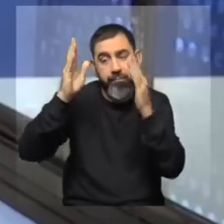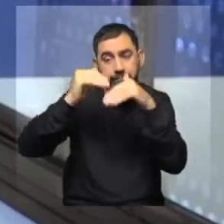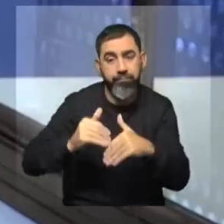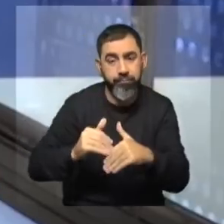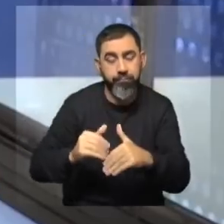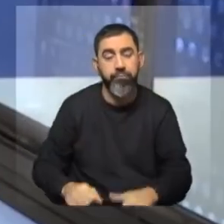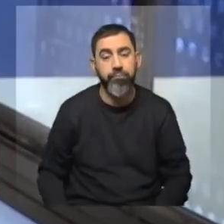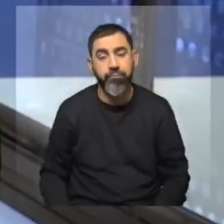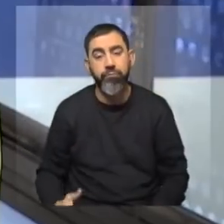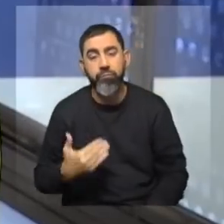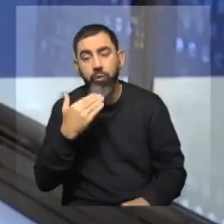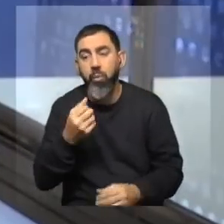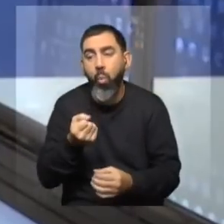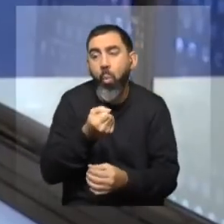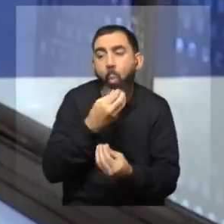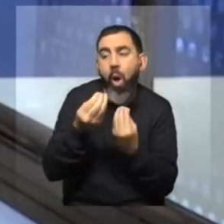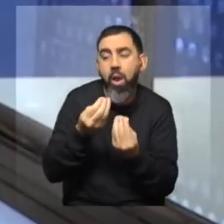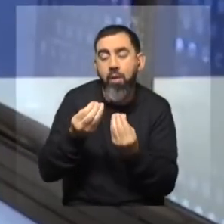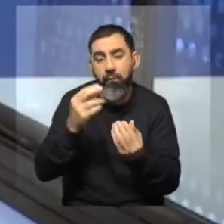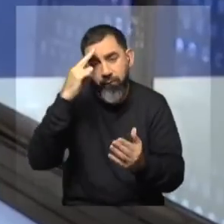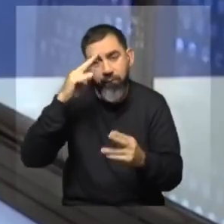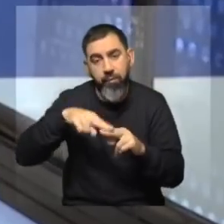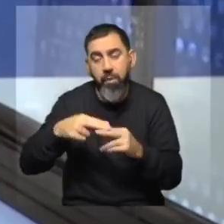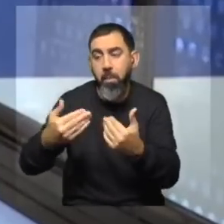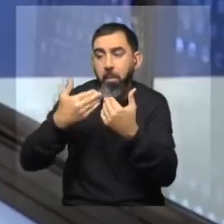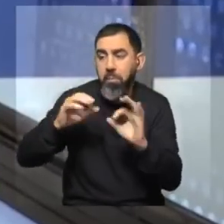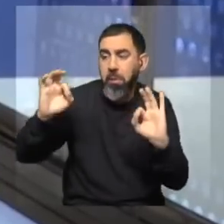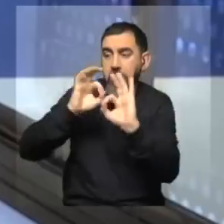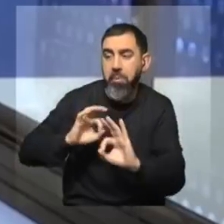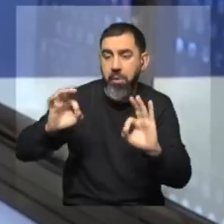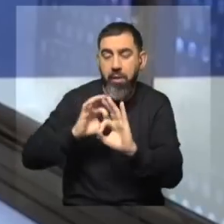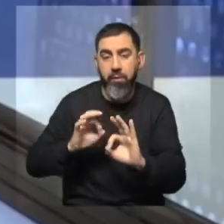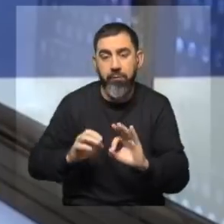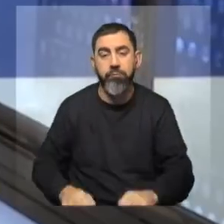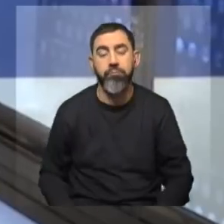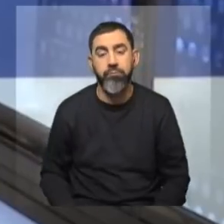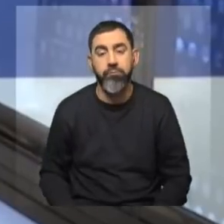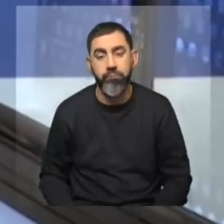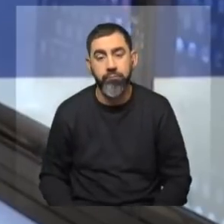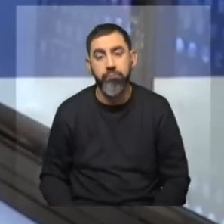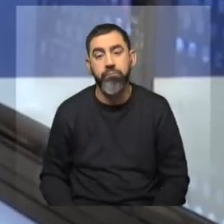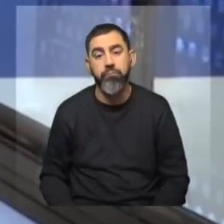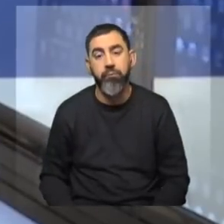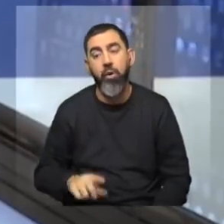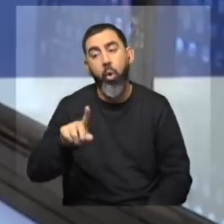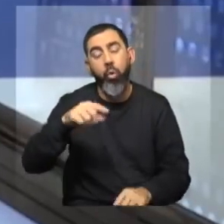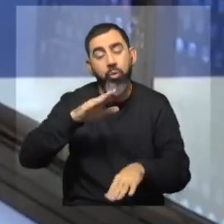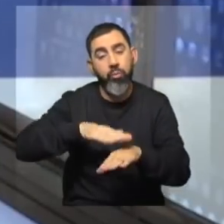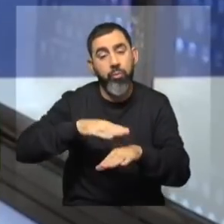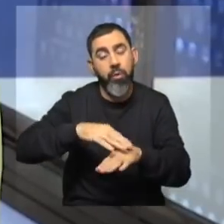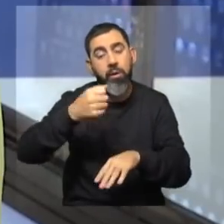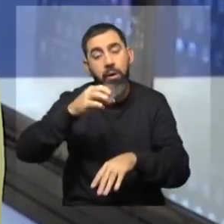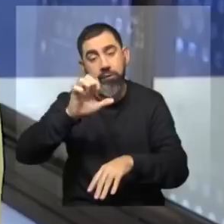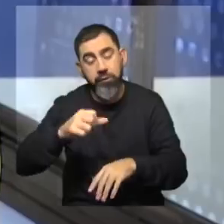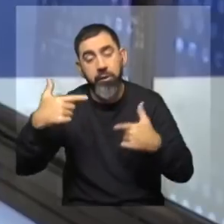no sabemos entrar en ese listado no hemos sido consultados en esa situación entendemos que tienen que jugar otros organismos hace